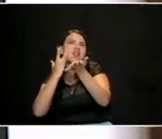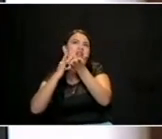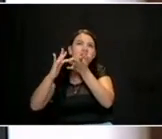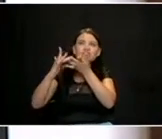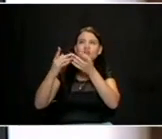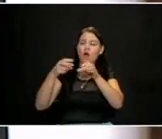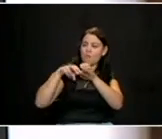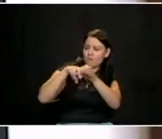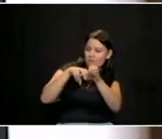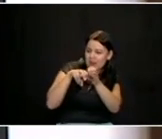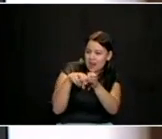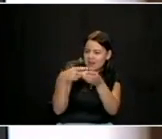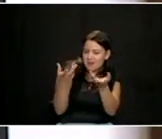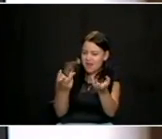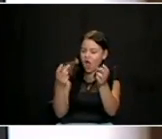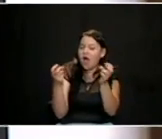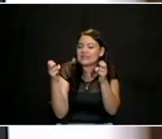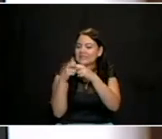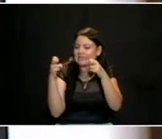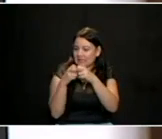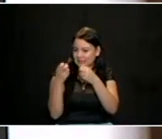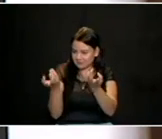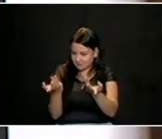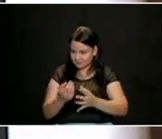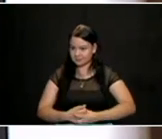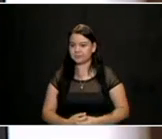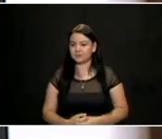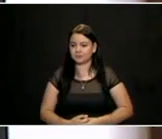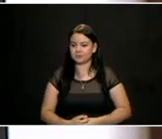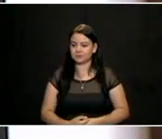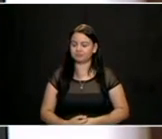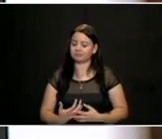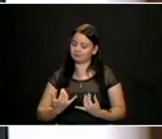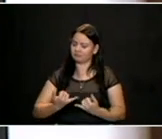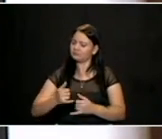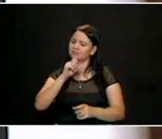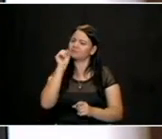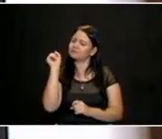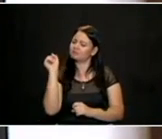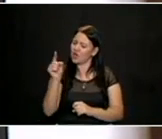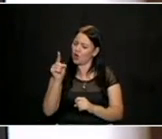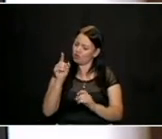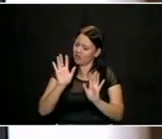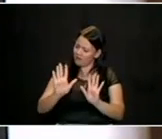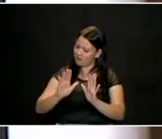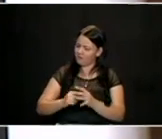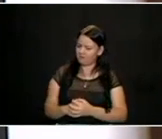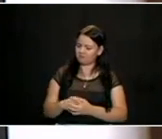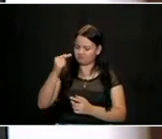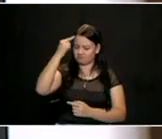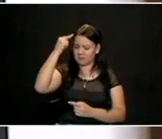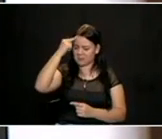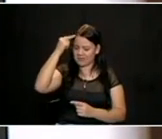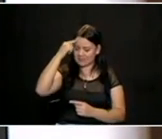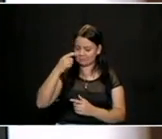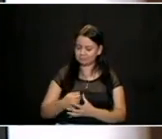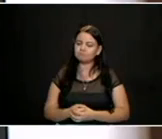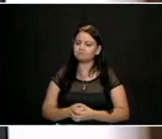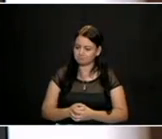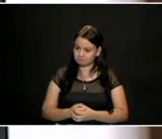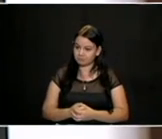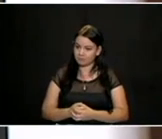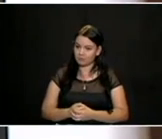movilidad eléctrica. Pero esa vez la pregunta concreta sobre el tema medioambiental es, ¿cómo van ustedes a promover